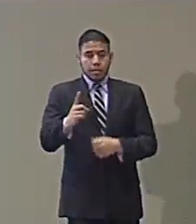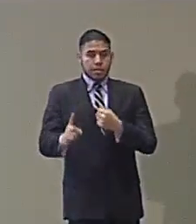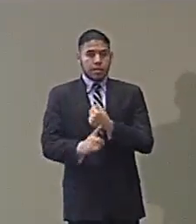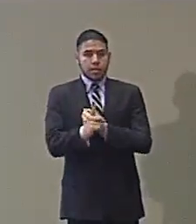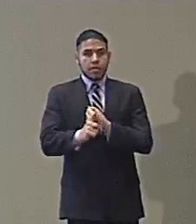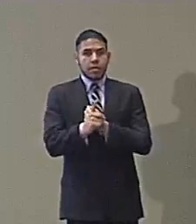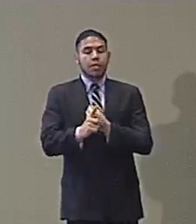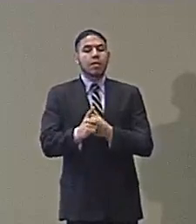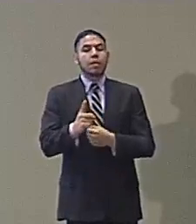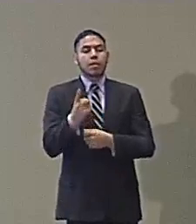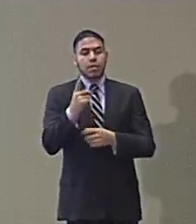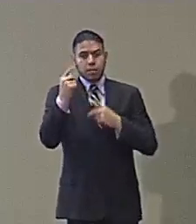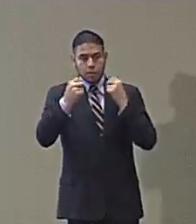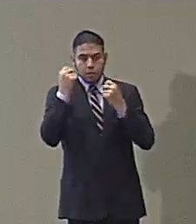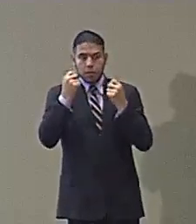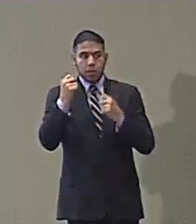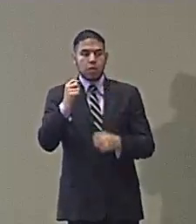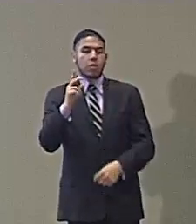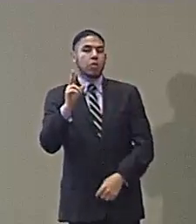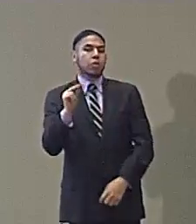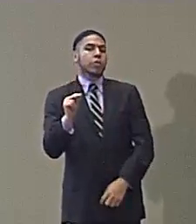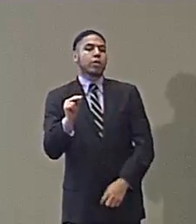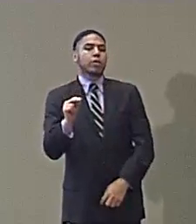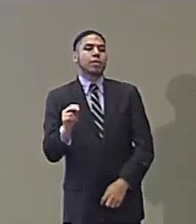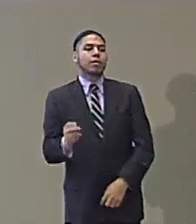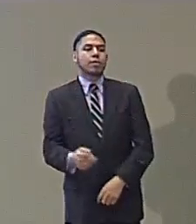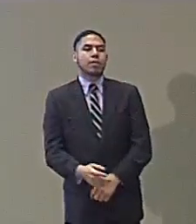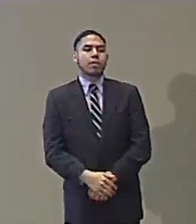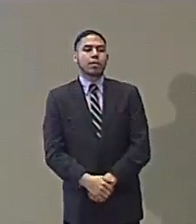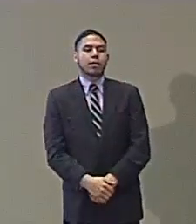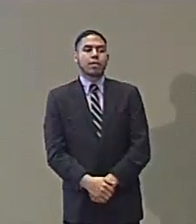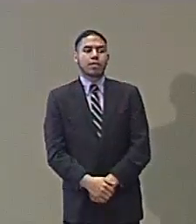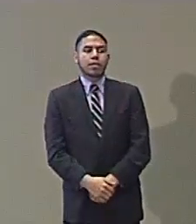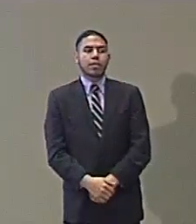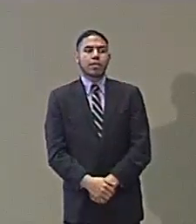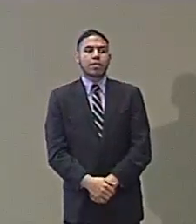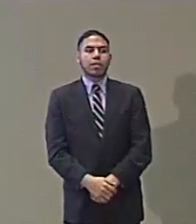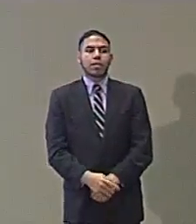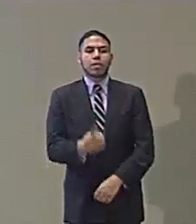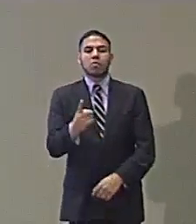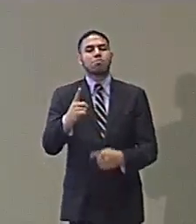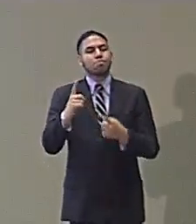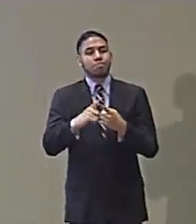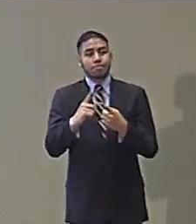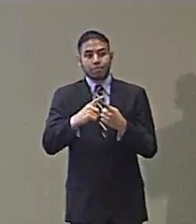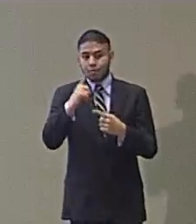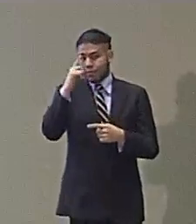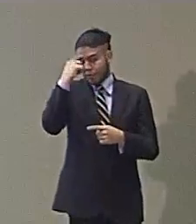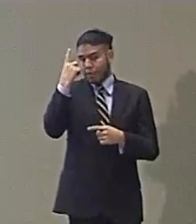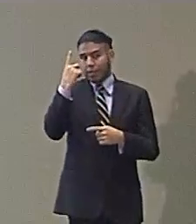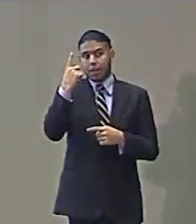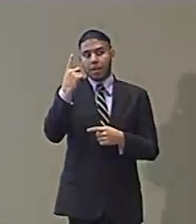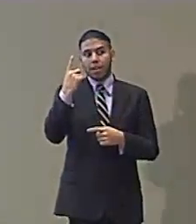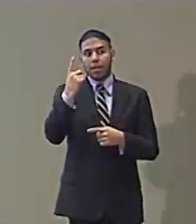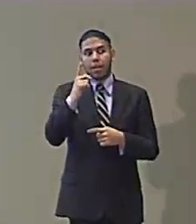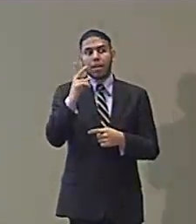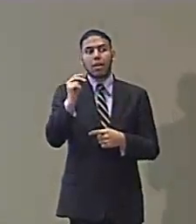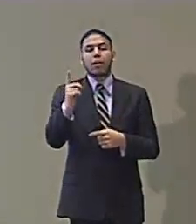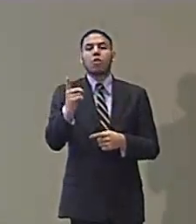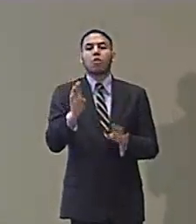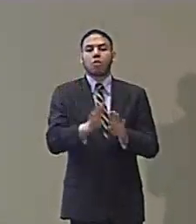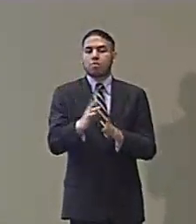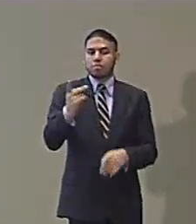del turismo no es una una tarea sencilla poder establecer política